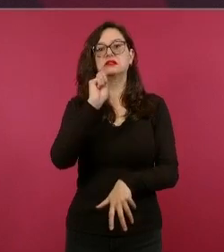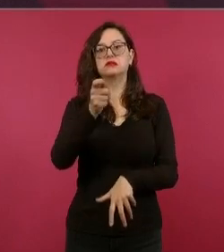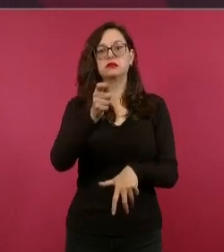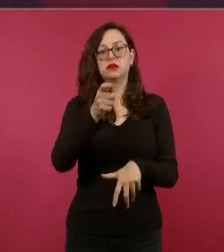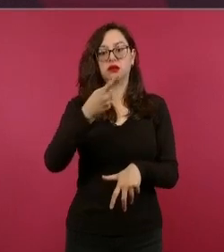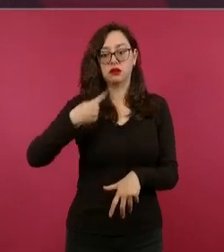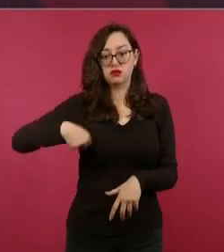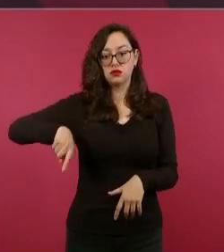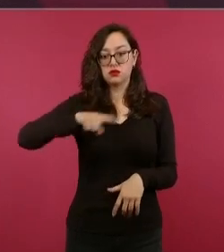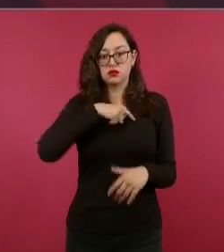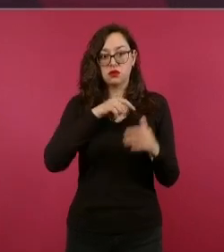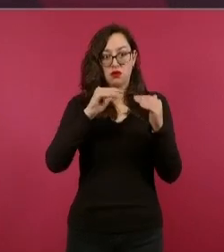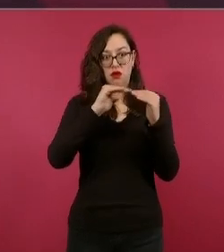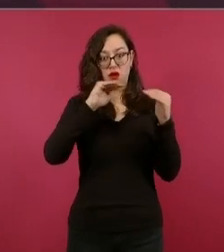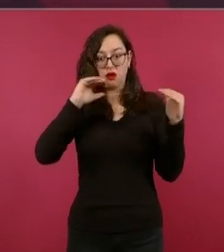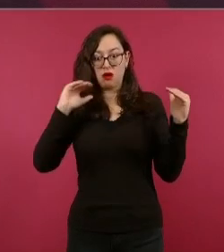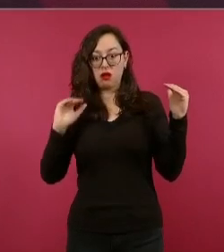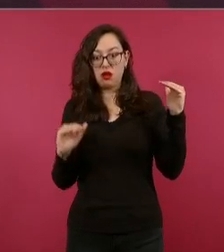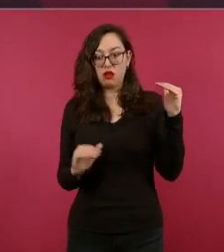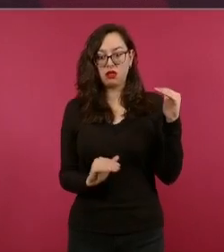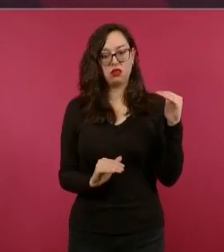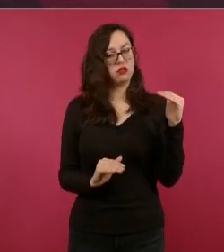política.